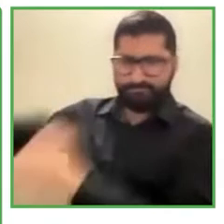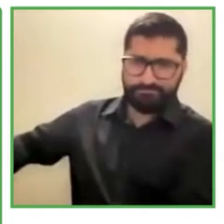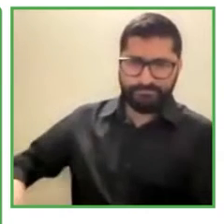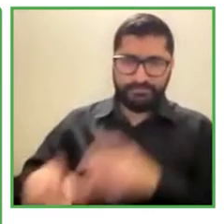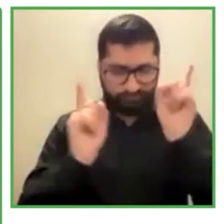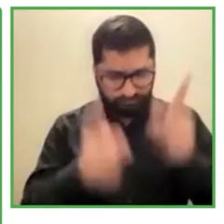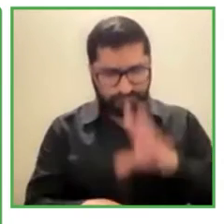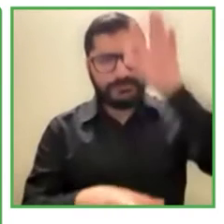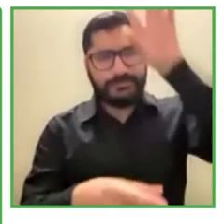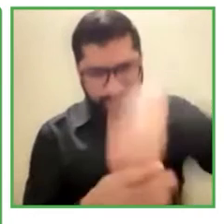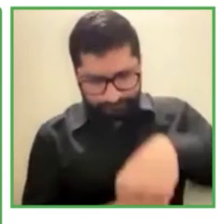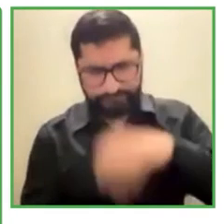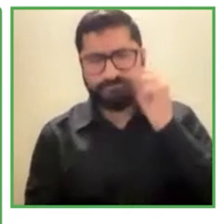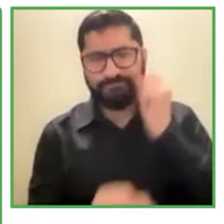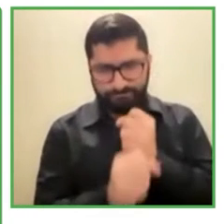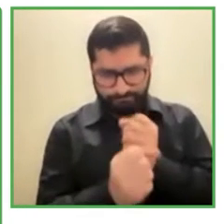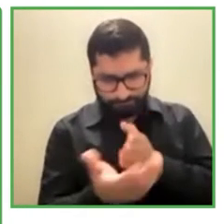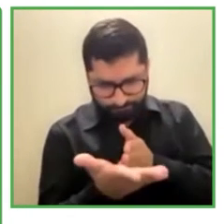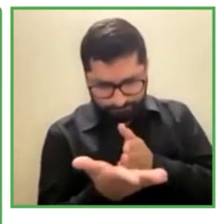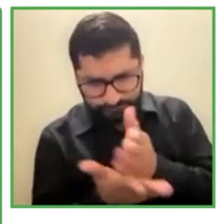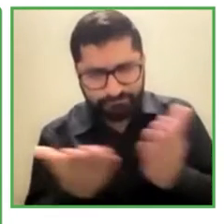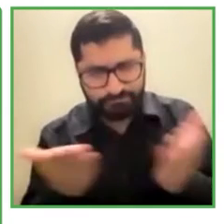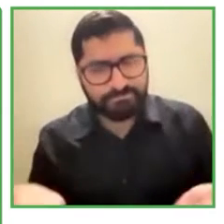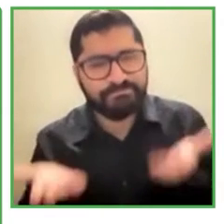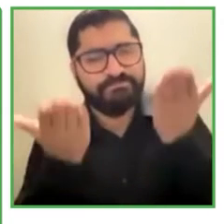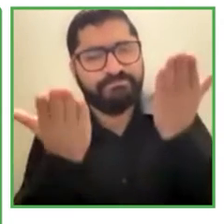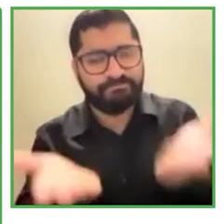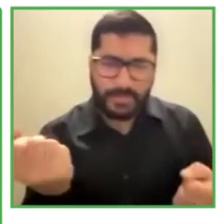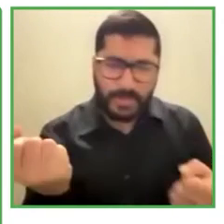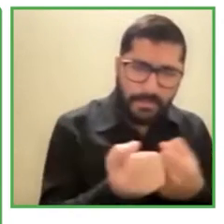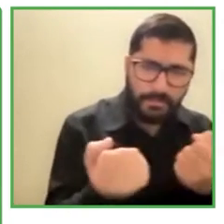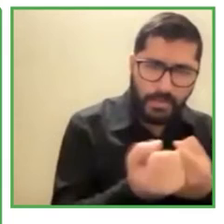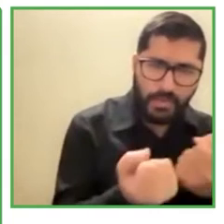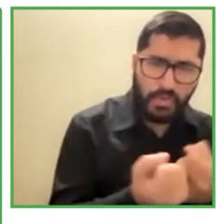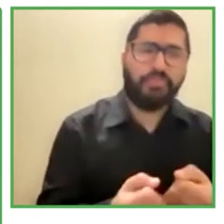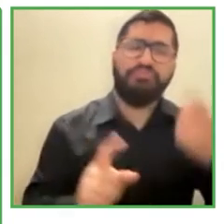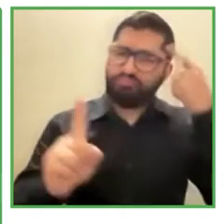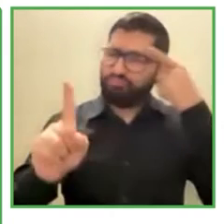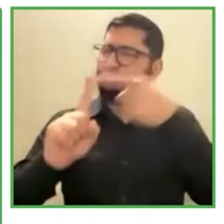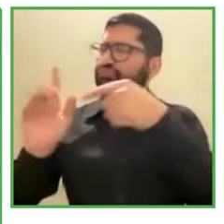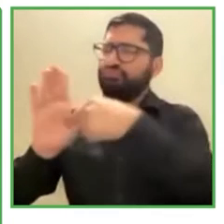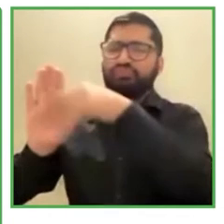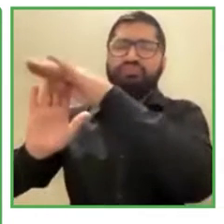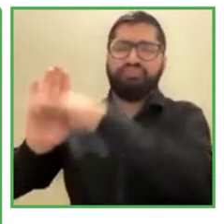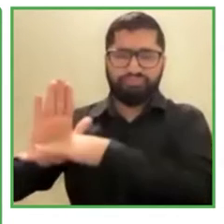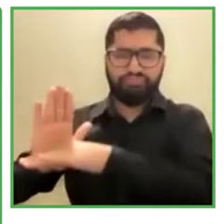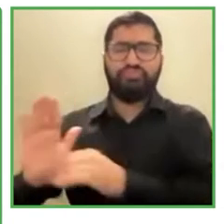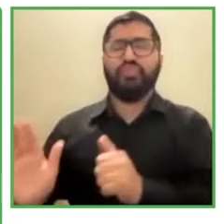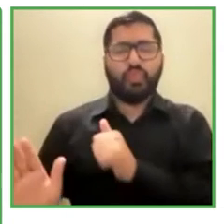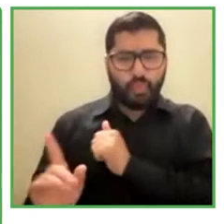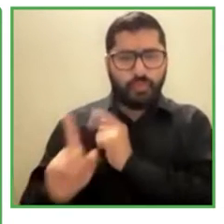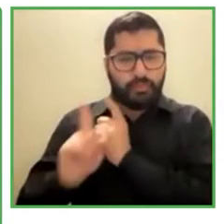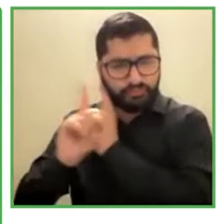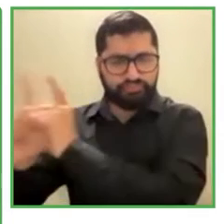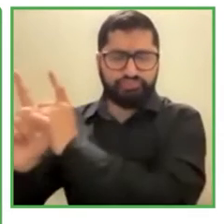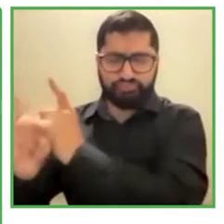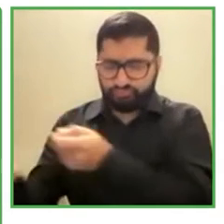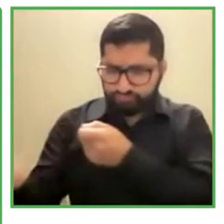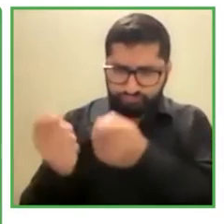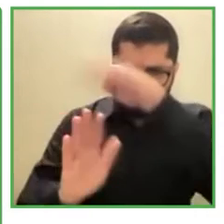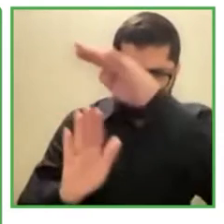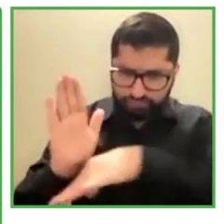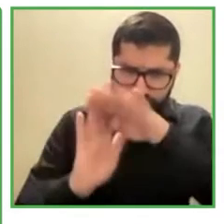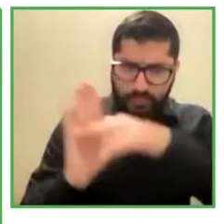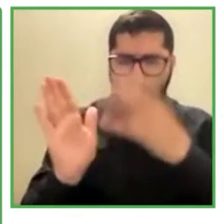apoyo mientras que estén implementando los cambios en el lado del negocio. Tenemos algunos modelos de accesibilidad de pantalla,